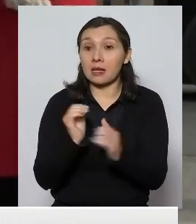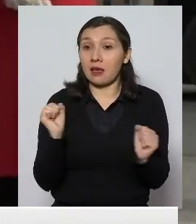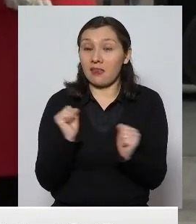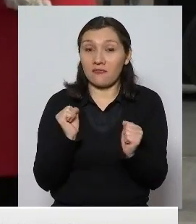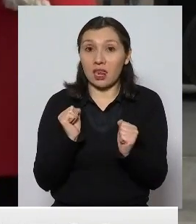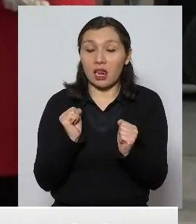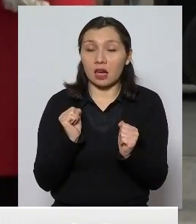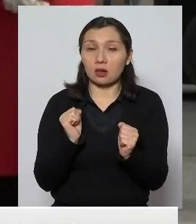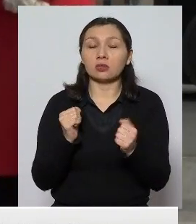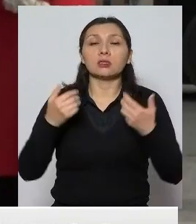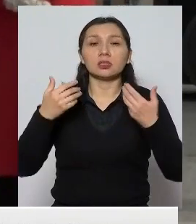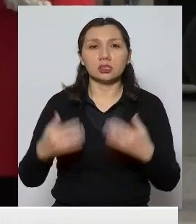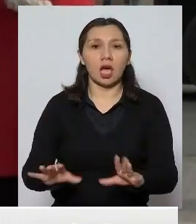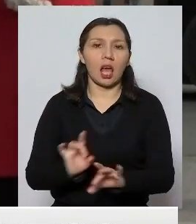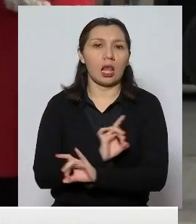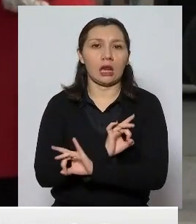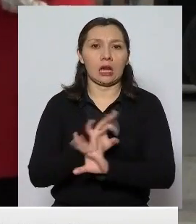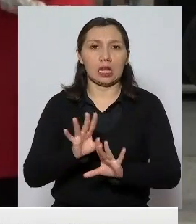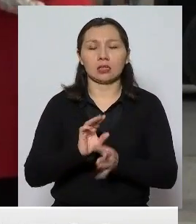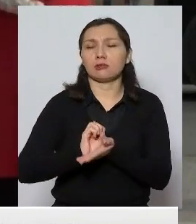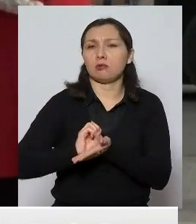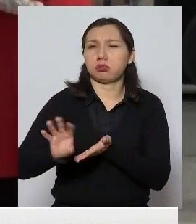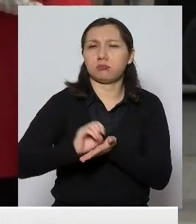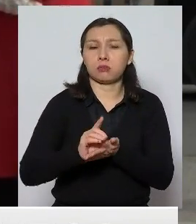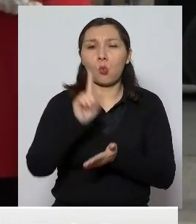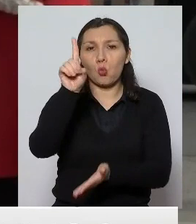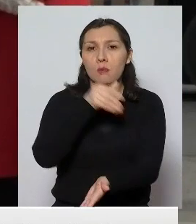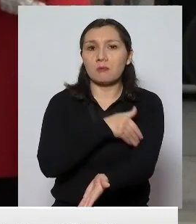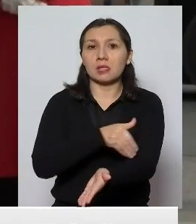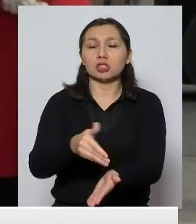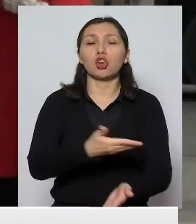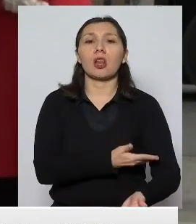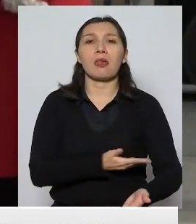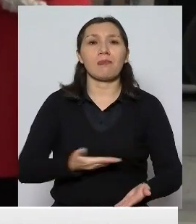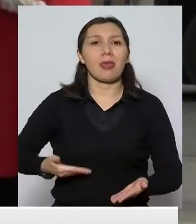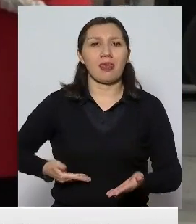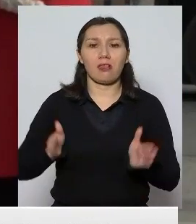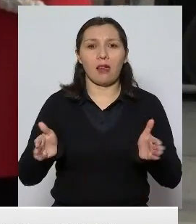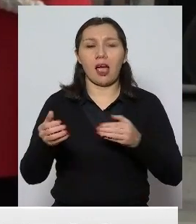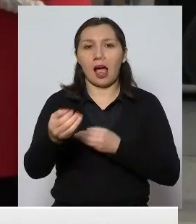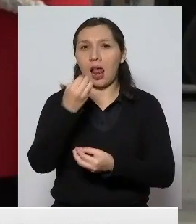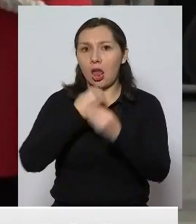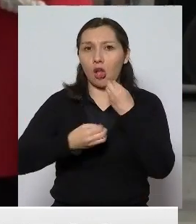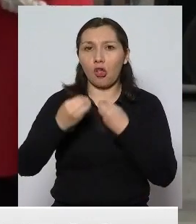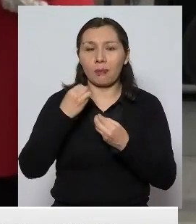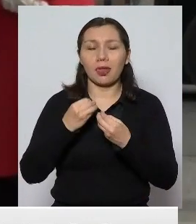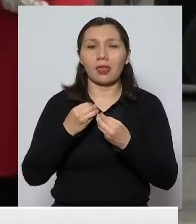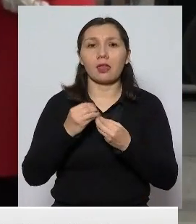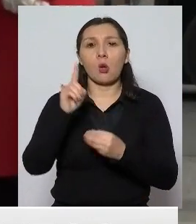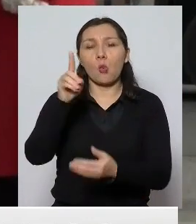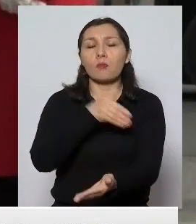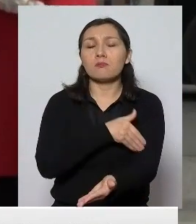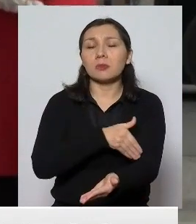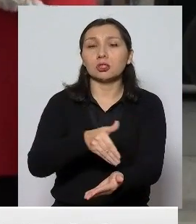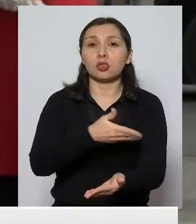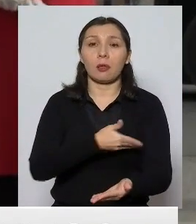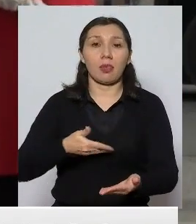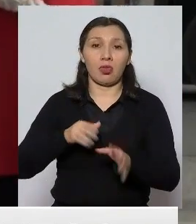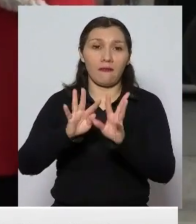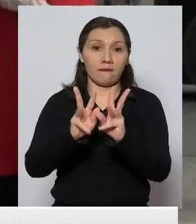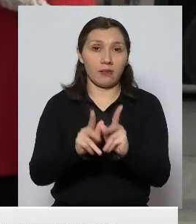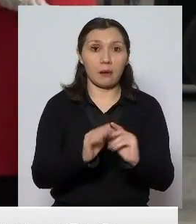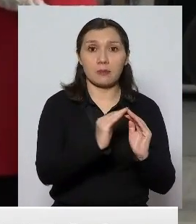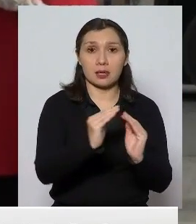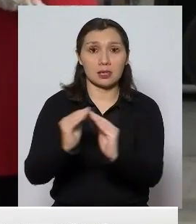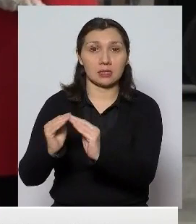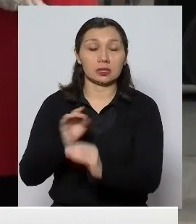invierno, hayamos podido distribuir ese 1.5 millones de canastas de alimentos a 1.5 millones de familias